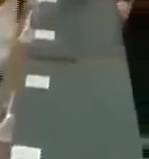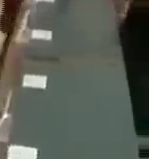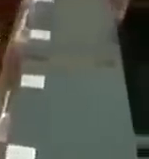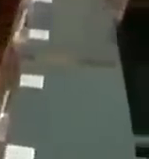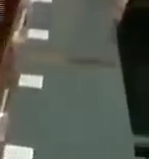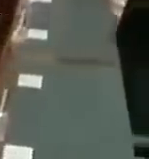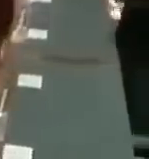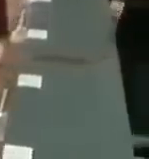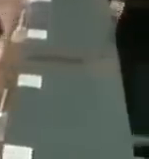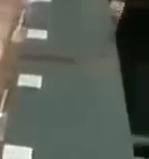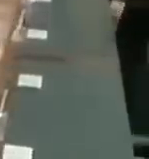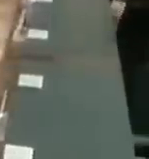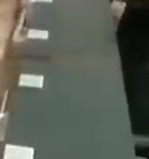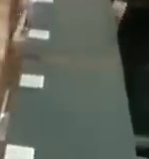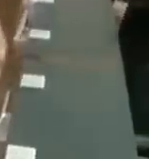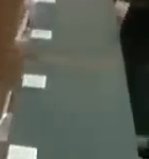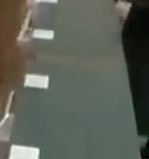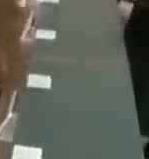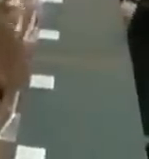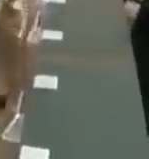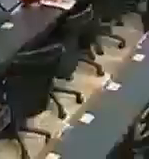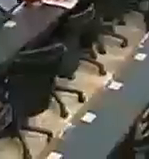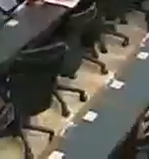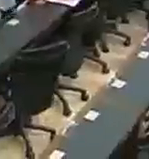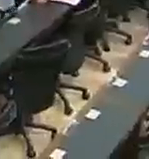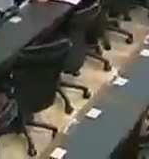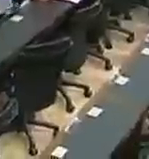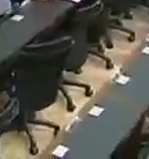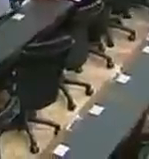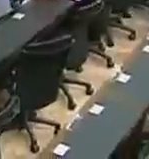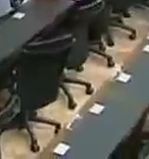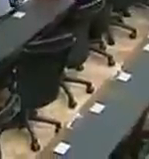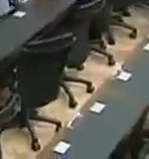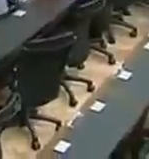por ANTV canal al parlamento muy buenas tardes